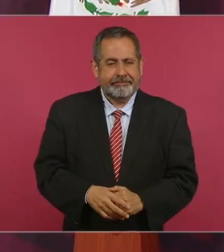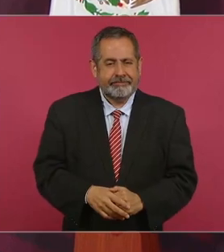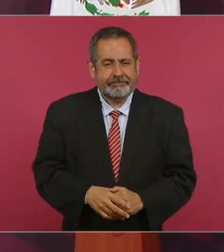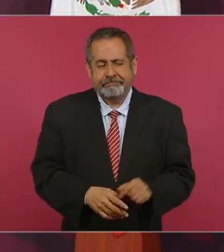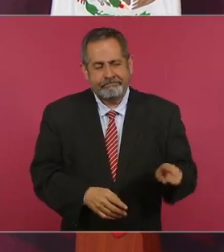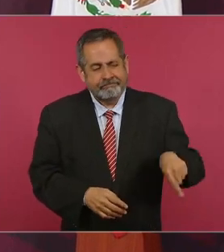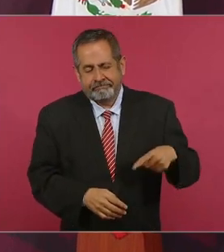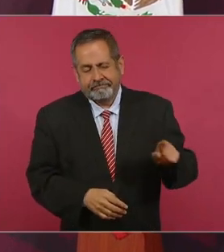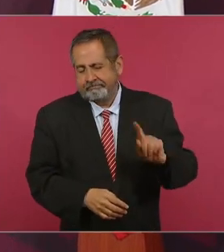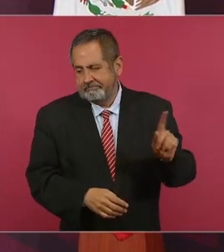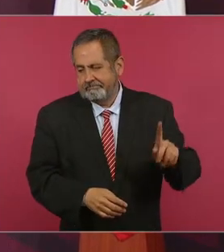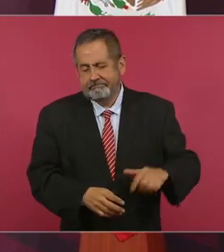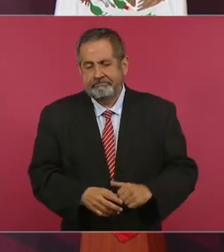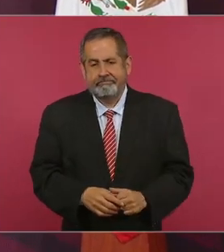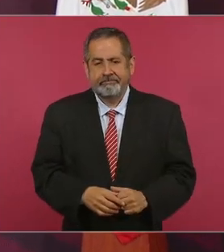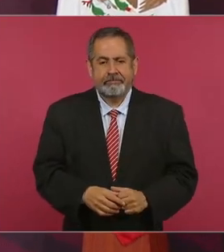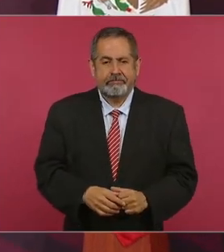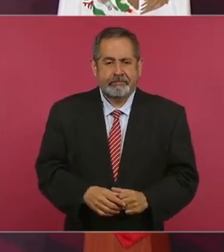No.